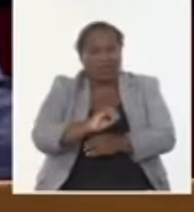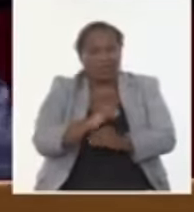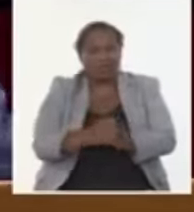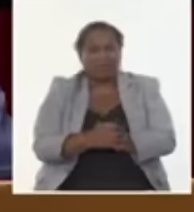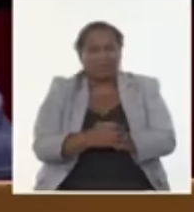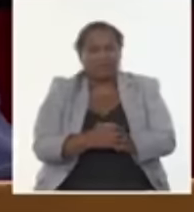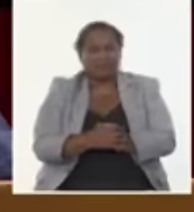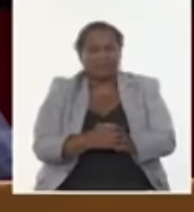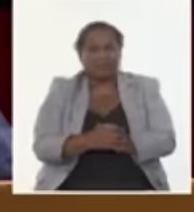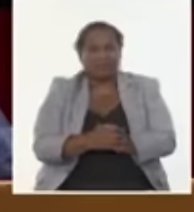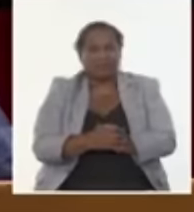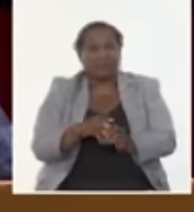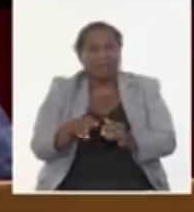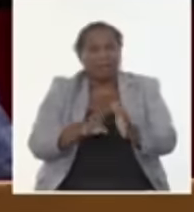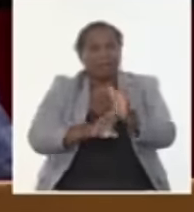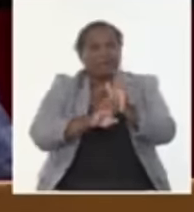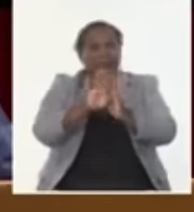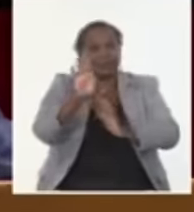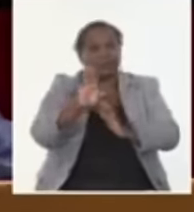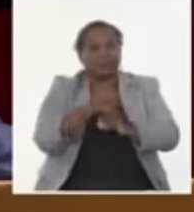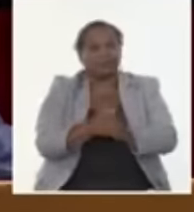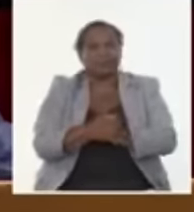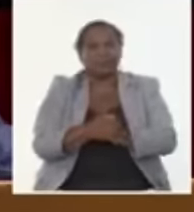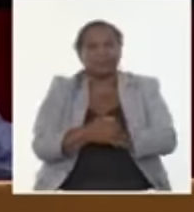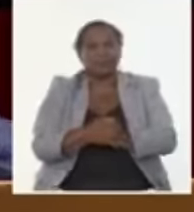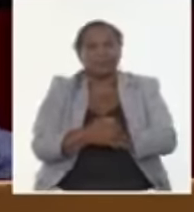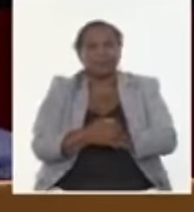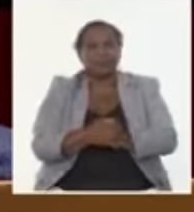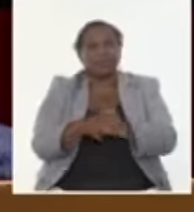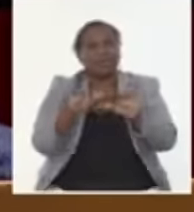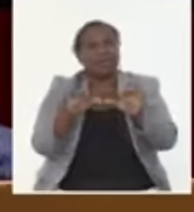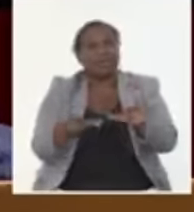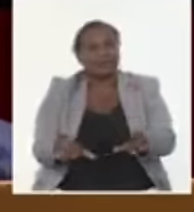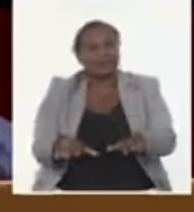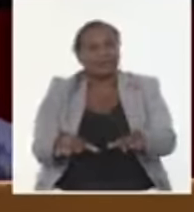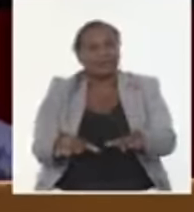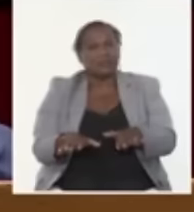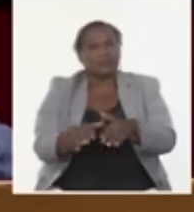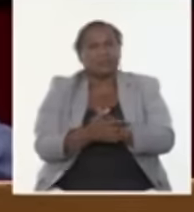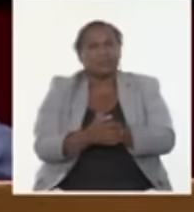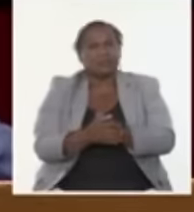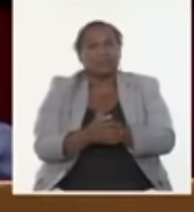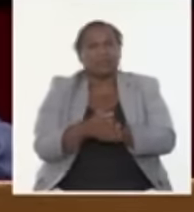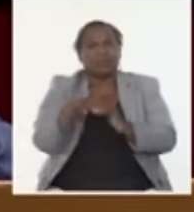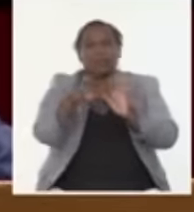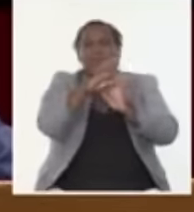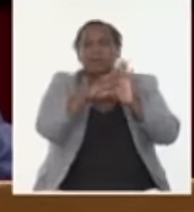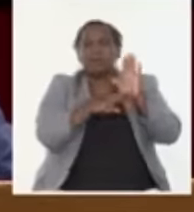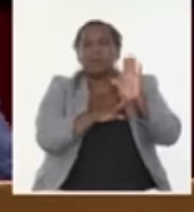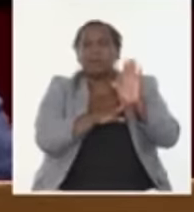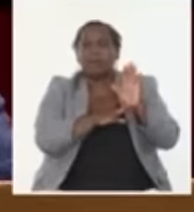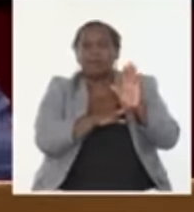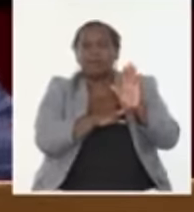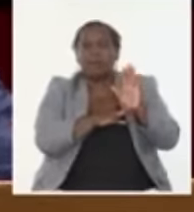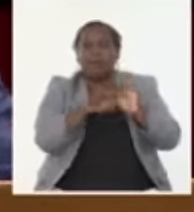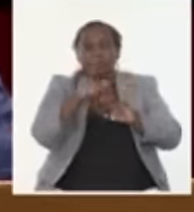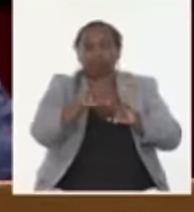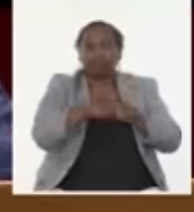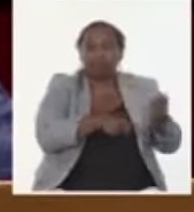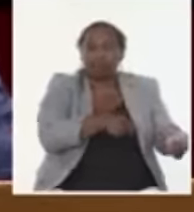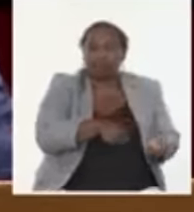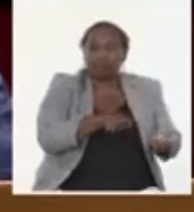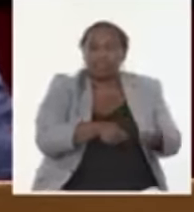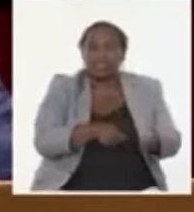avanzar en este proceso. Evitar por todos los medios que las medidas agraven los niveles de vida de